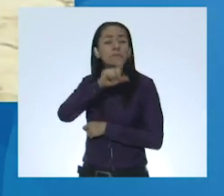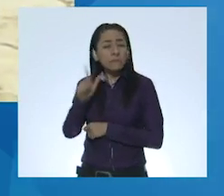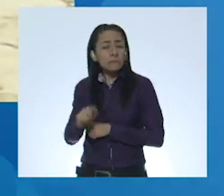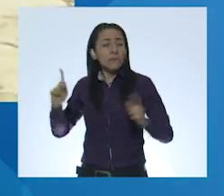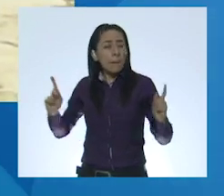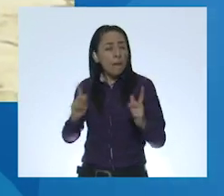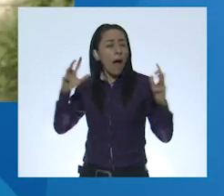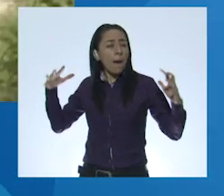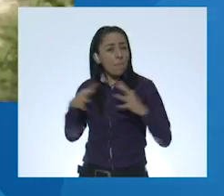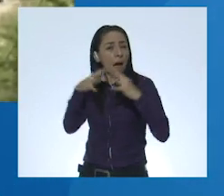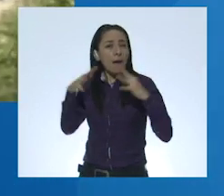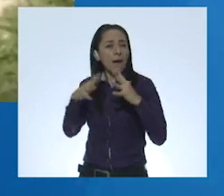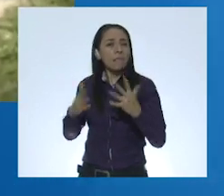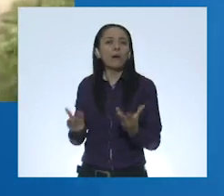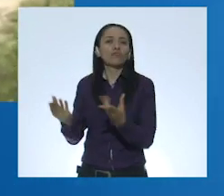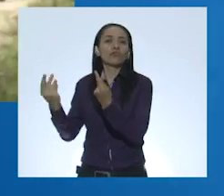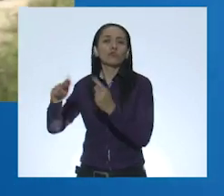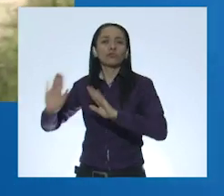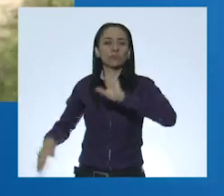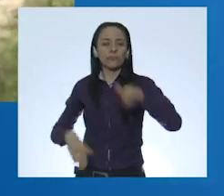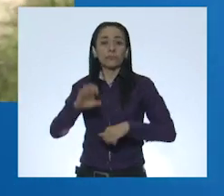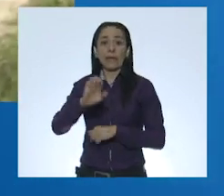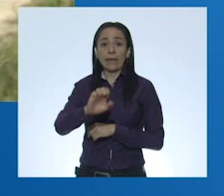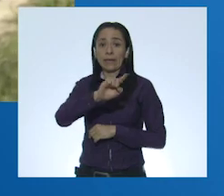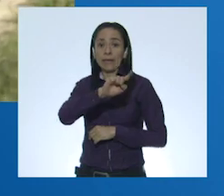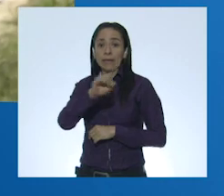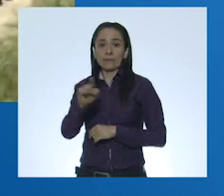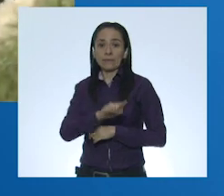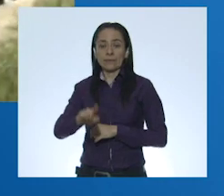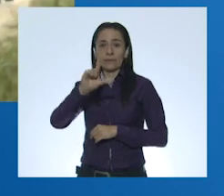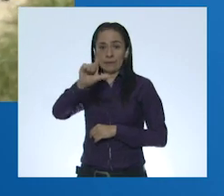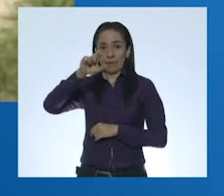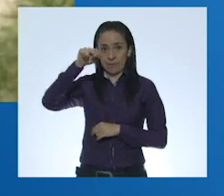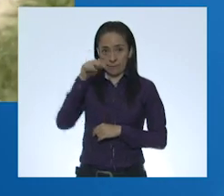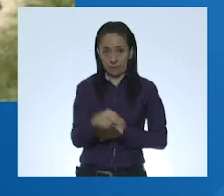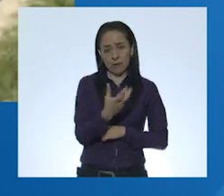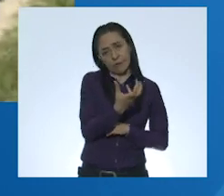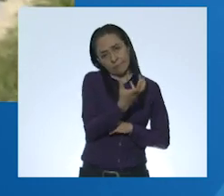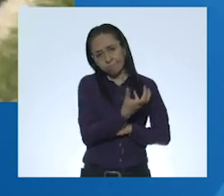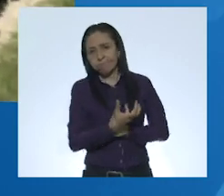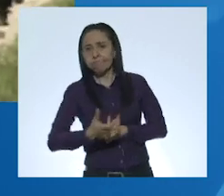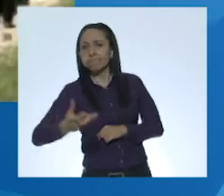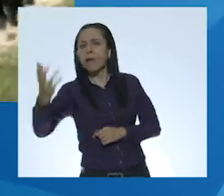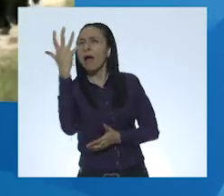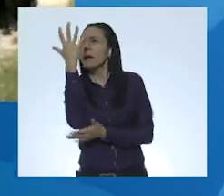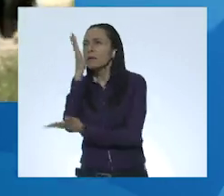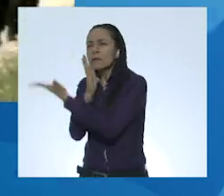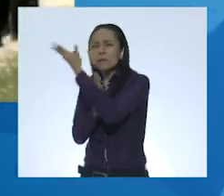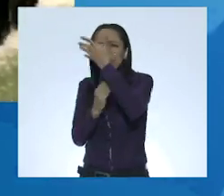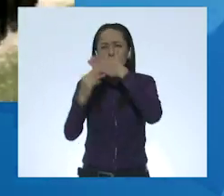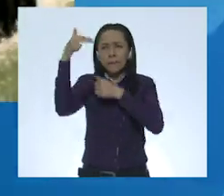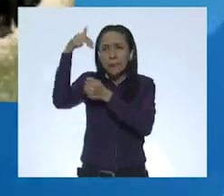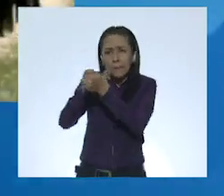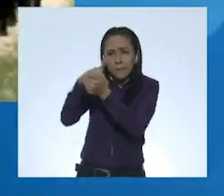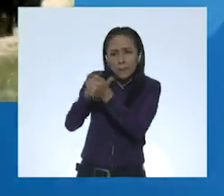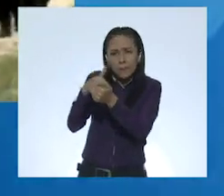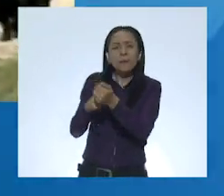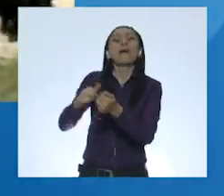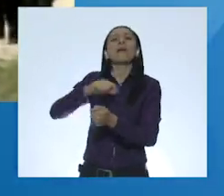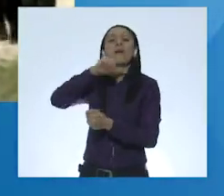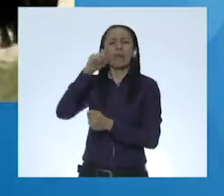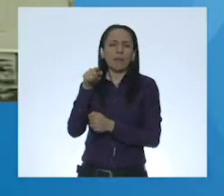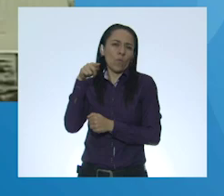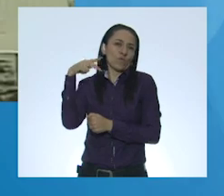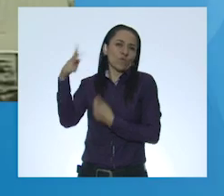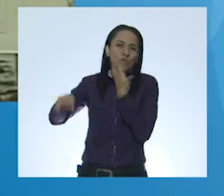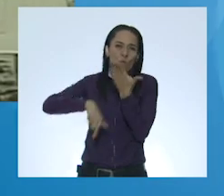de sus militantes, el EZLN se retiró a las profundidades de la selva y mantuvo su lucha desde un frente poco